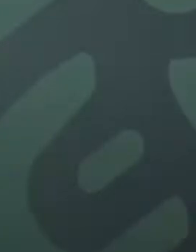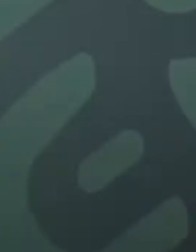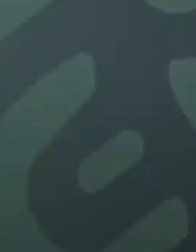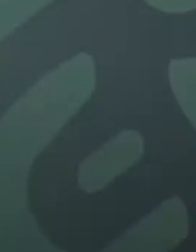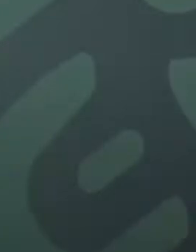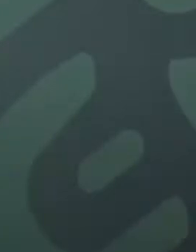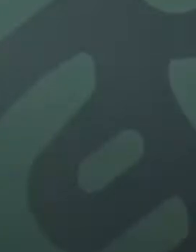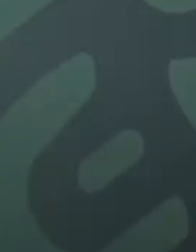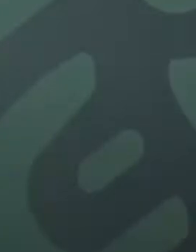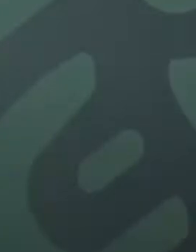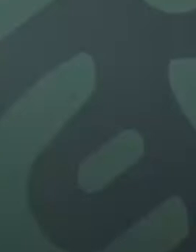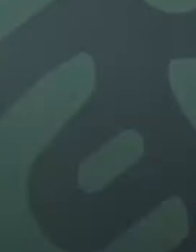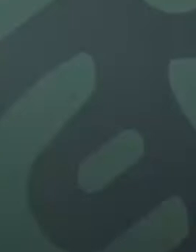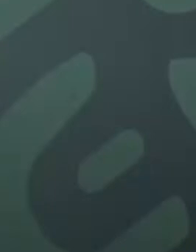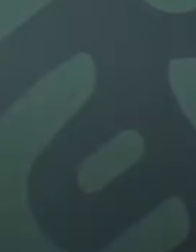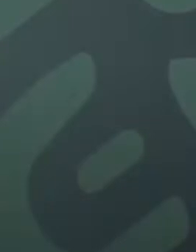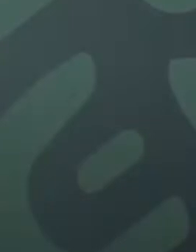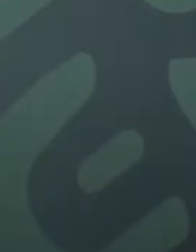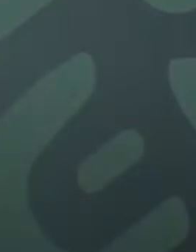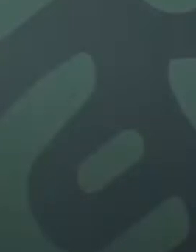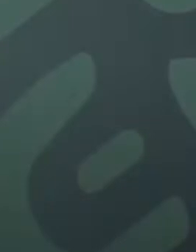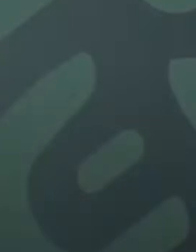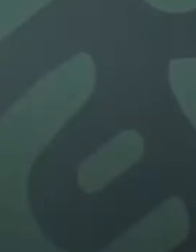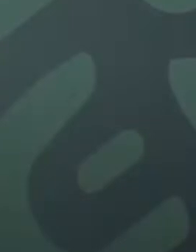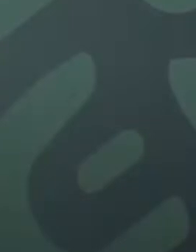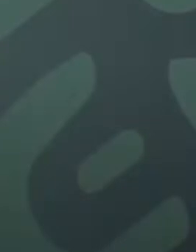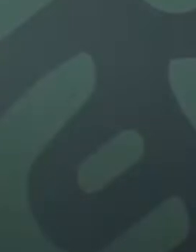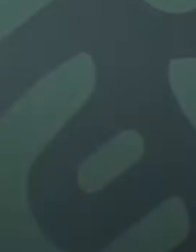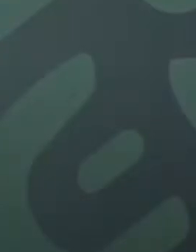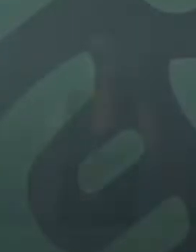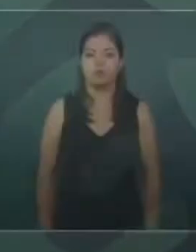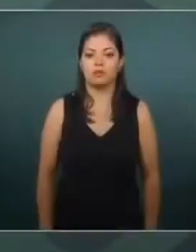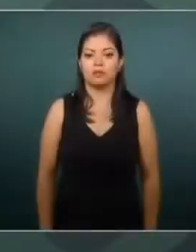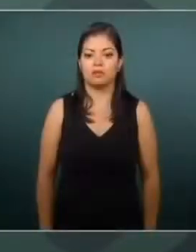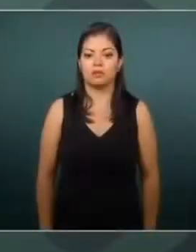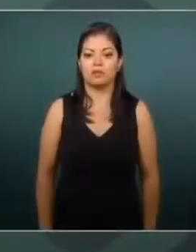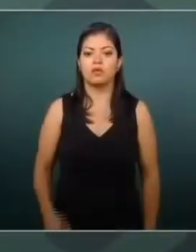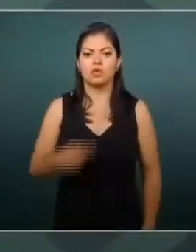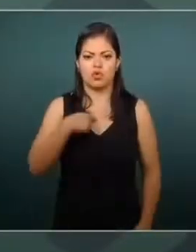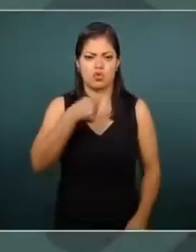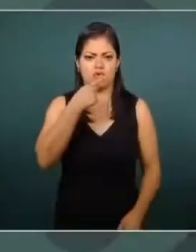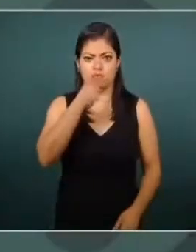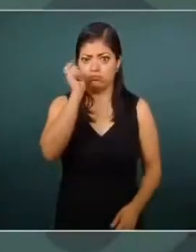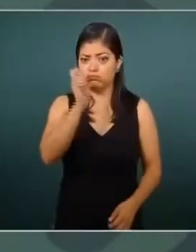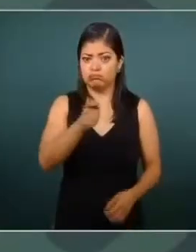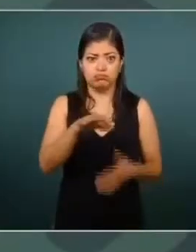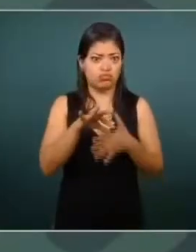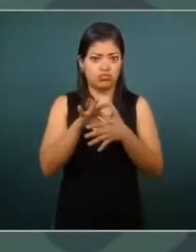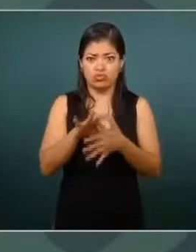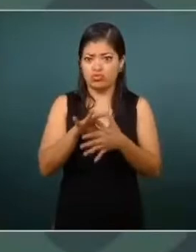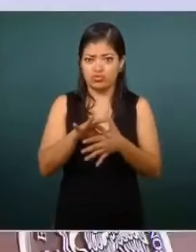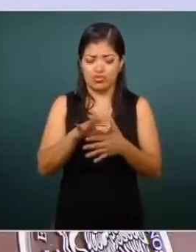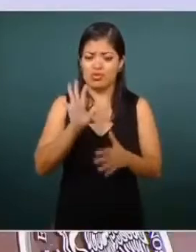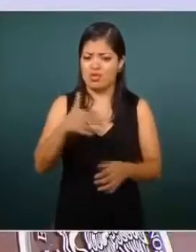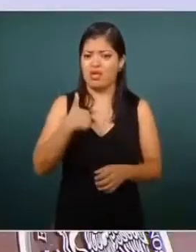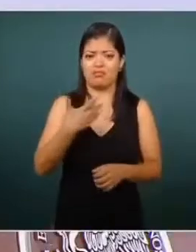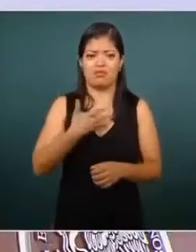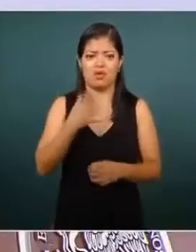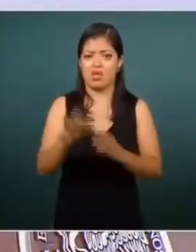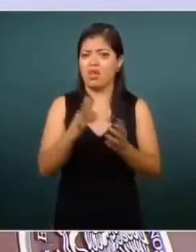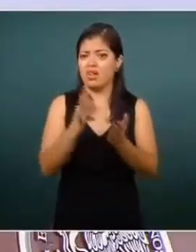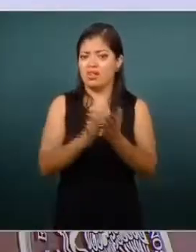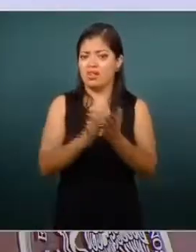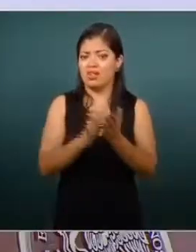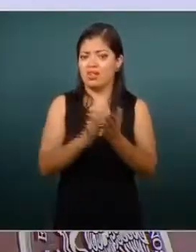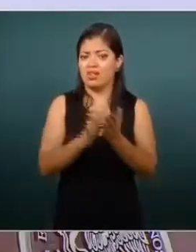opportunity to talk with the president. Lo dije desde un principio, están las grabaciones y están los testimonios, inclusive los tengo preparados por si ofrecía,